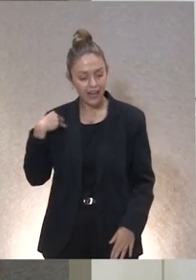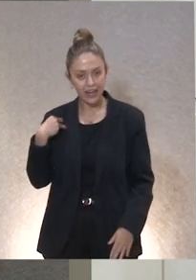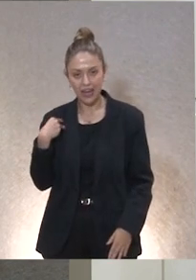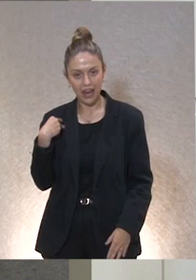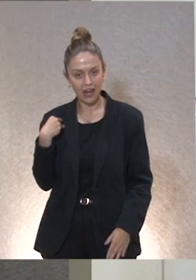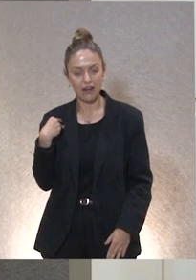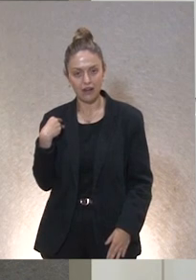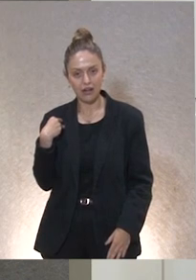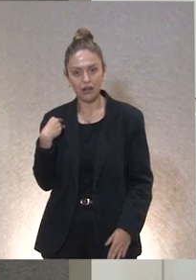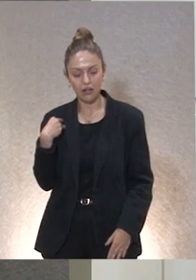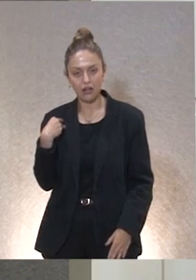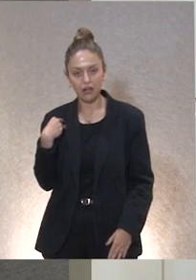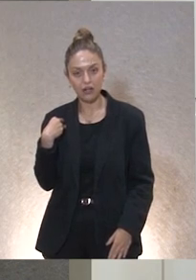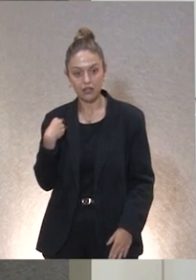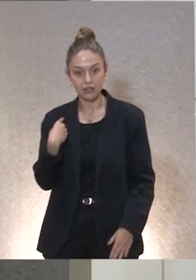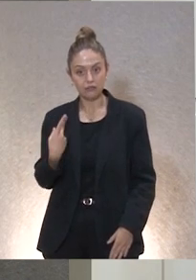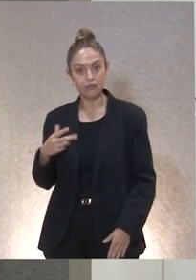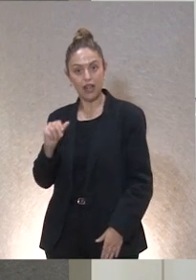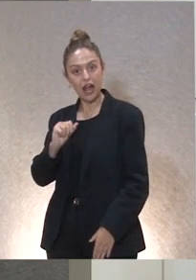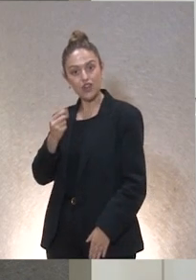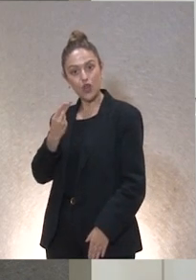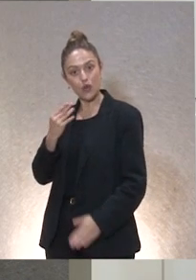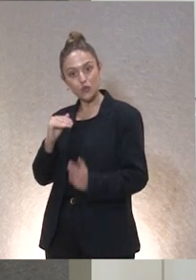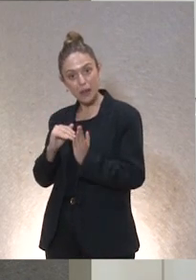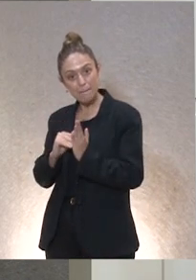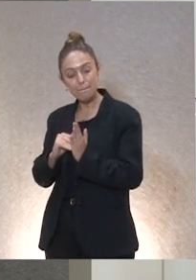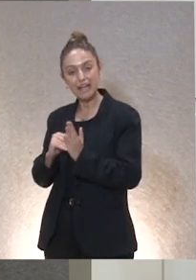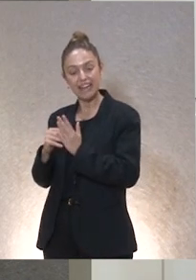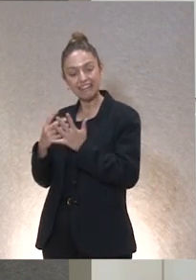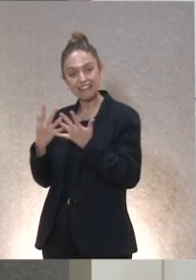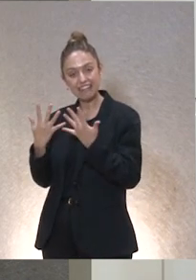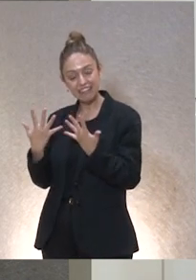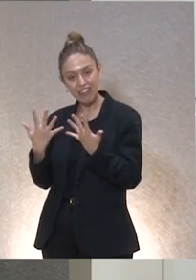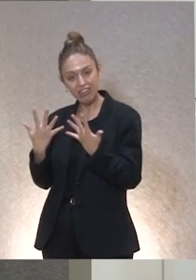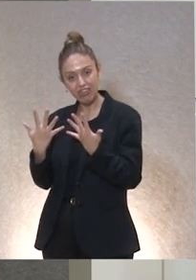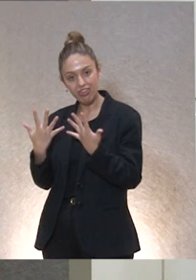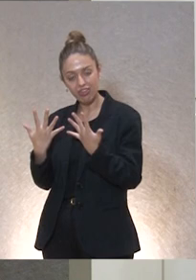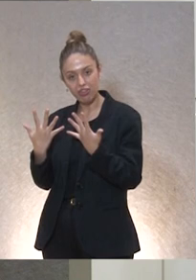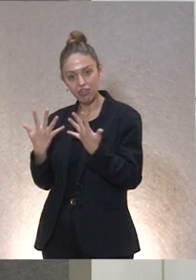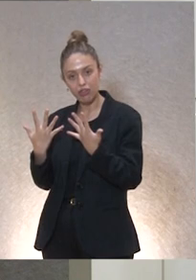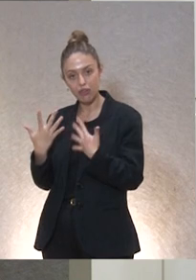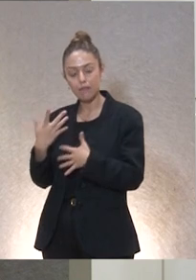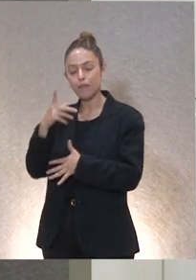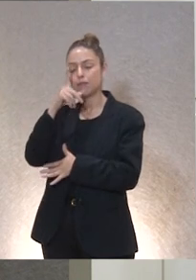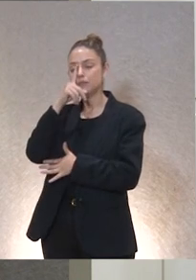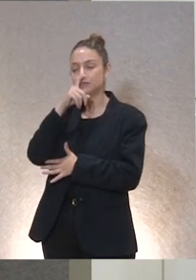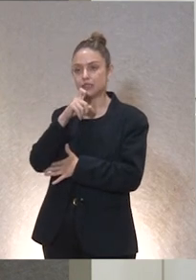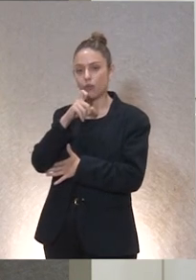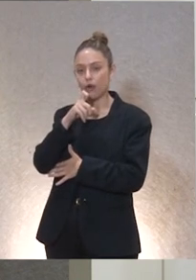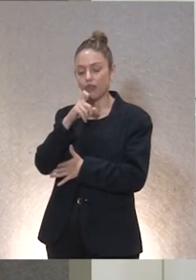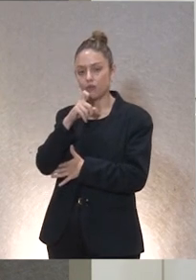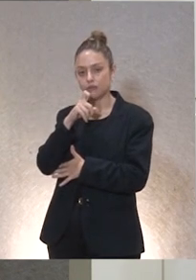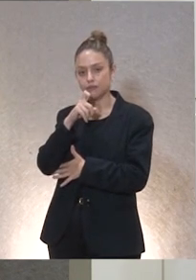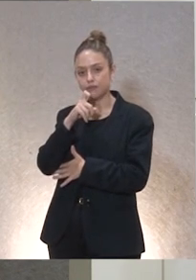ya en el 2010 Eh bueno como recuerdos así Eso